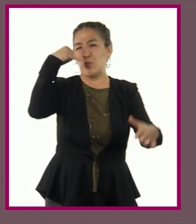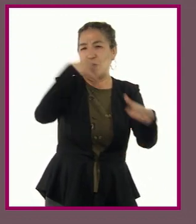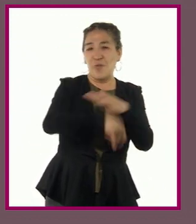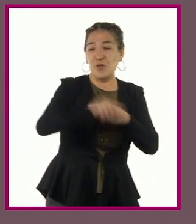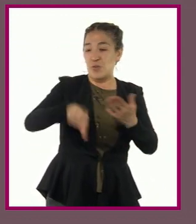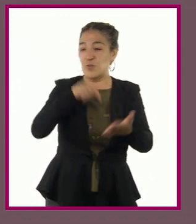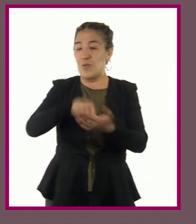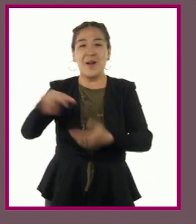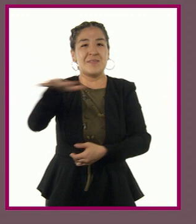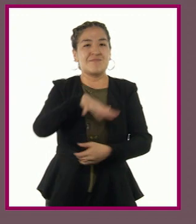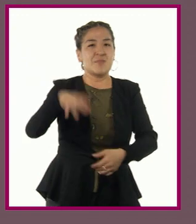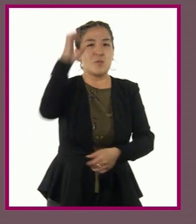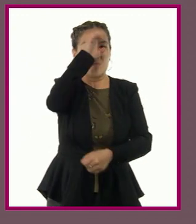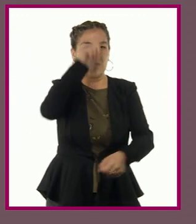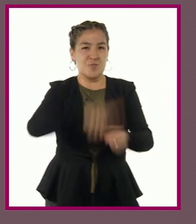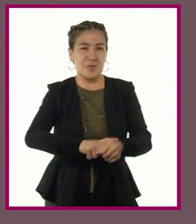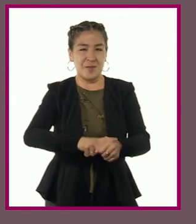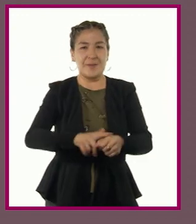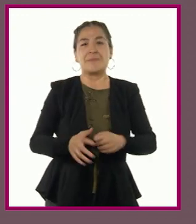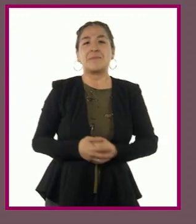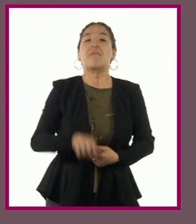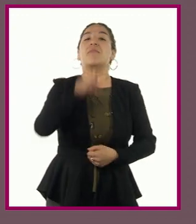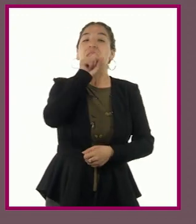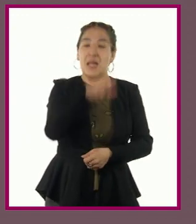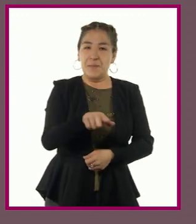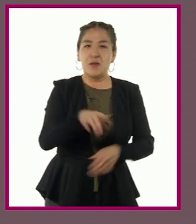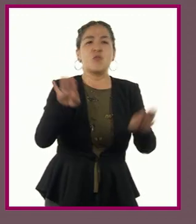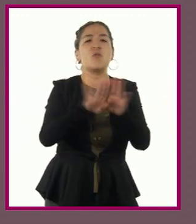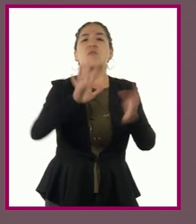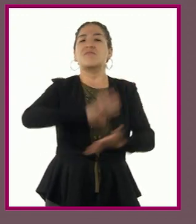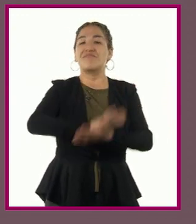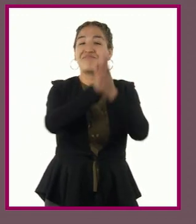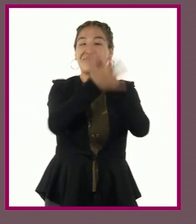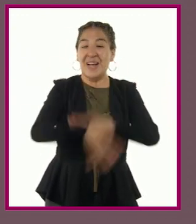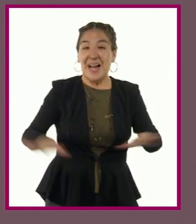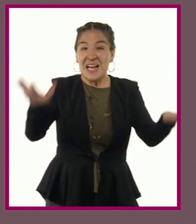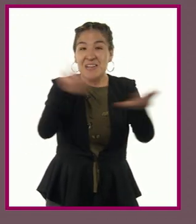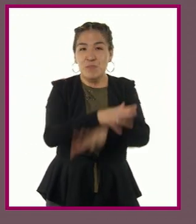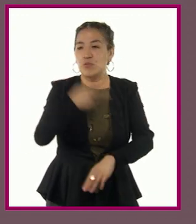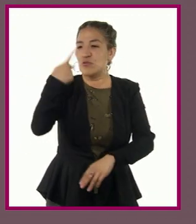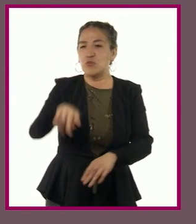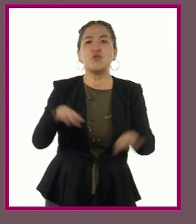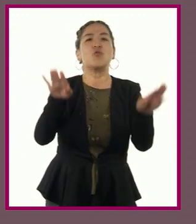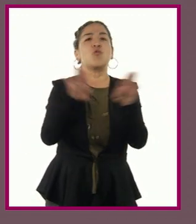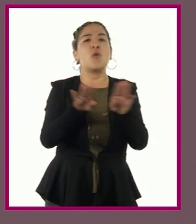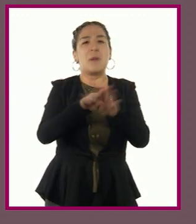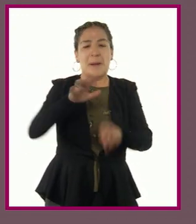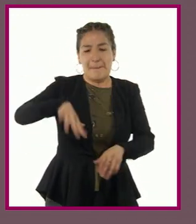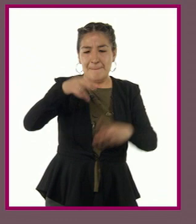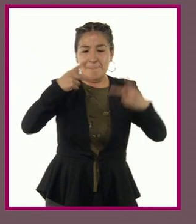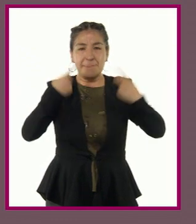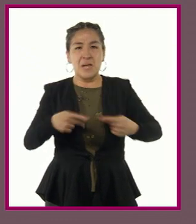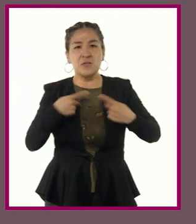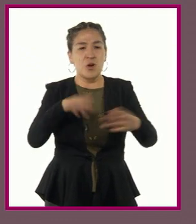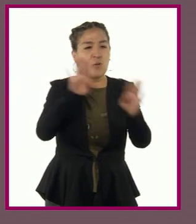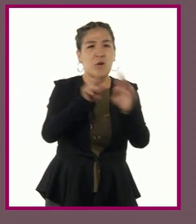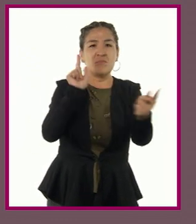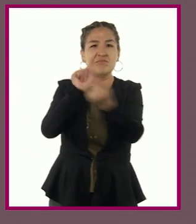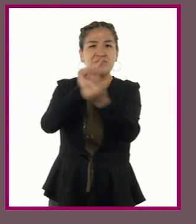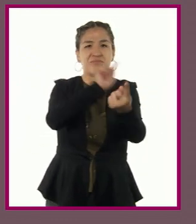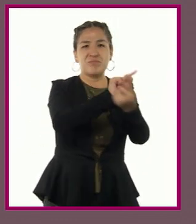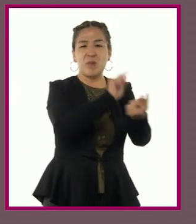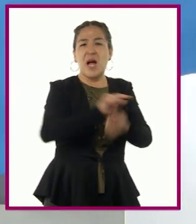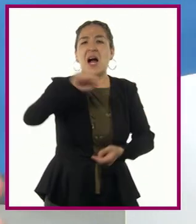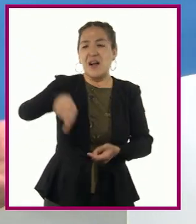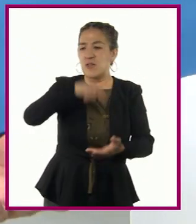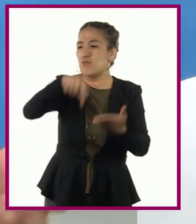la cultura novohispana, llegando incluso a transformar la manera en cómo los individuos se relacionaban con el